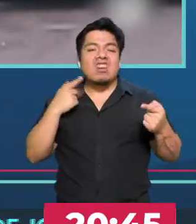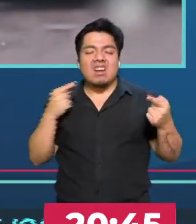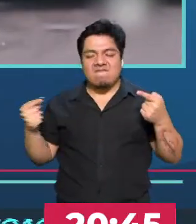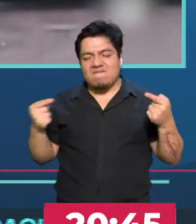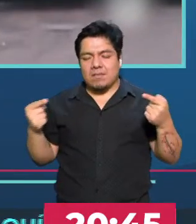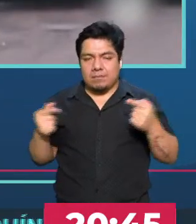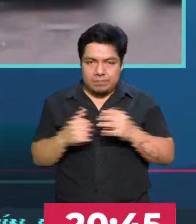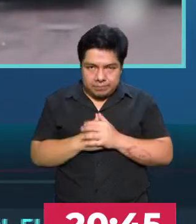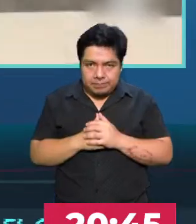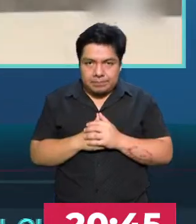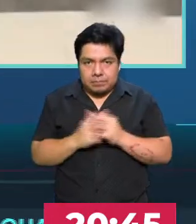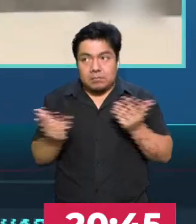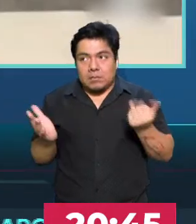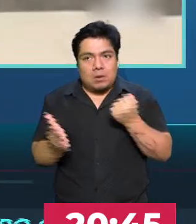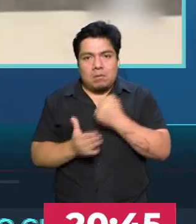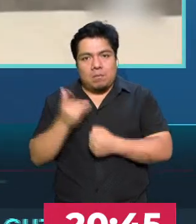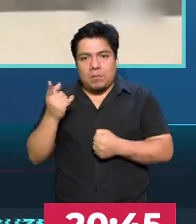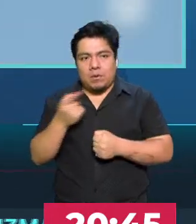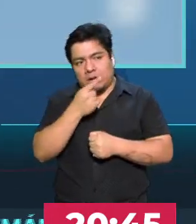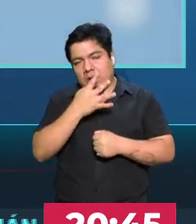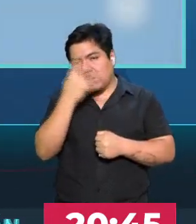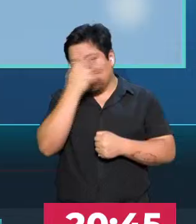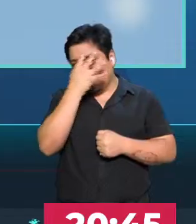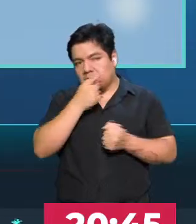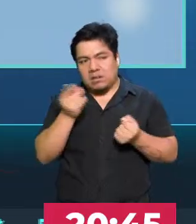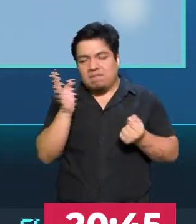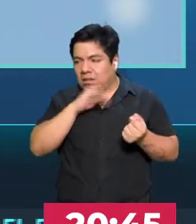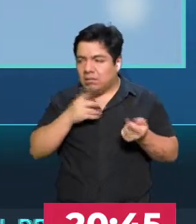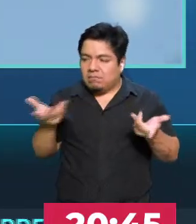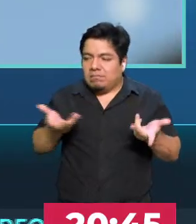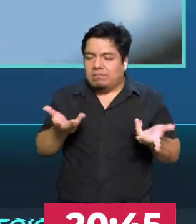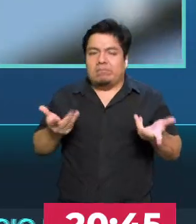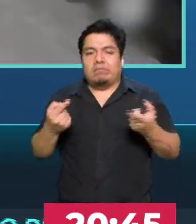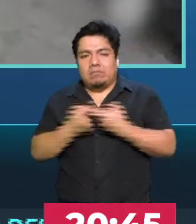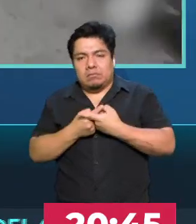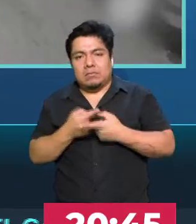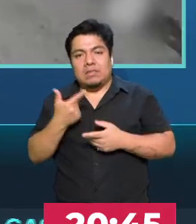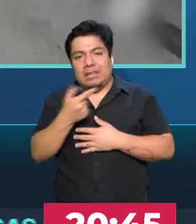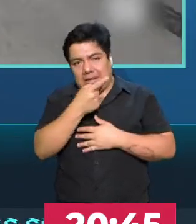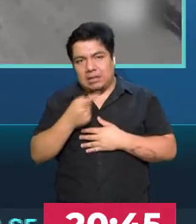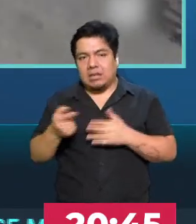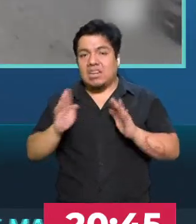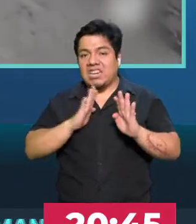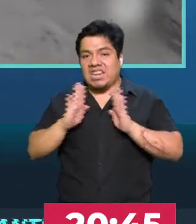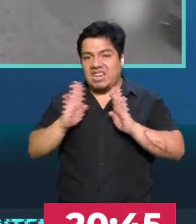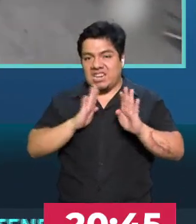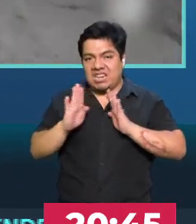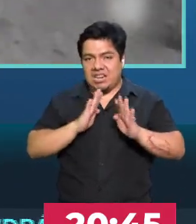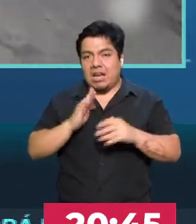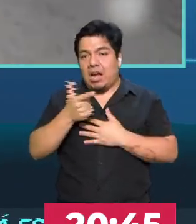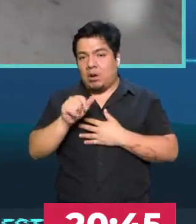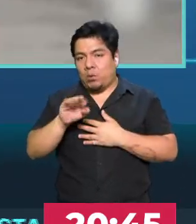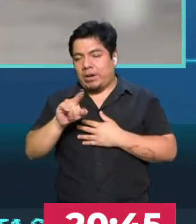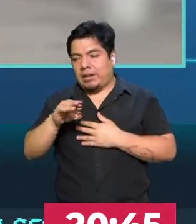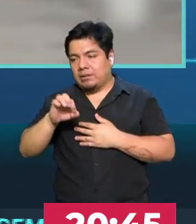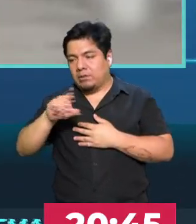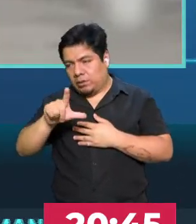es controversial lo que está haciendo el presidente Trump? La Guardia Nacional, tradicionalmente, Berenice, es una